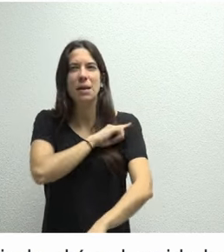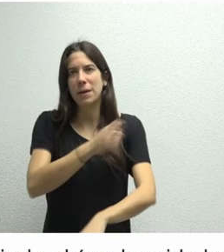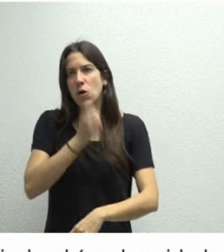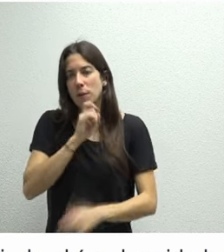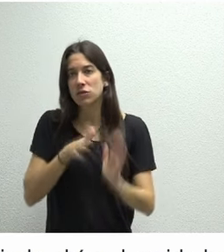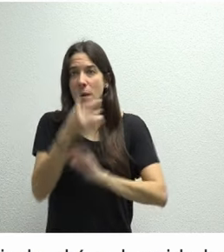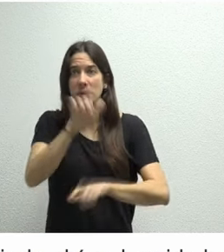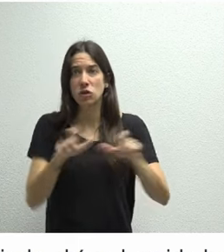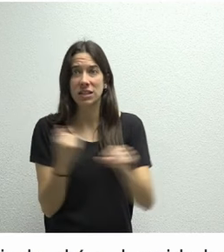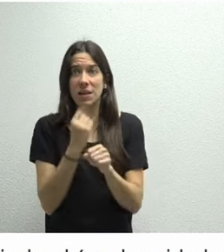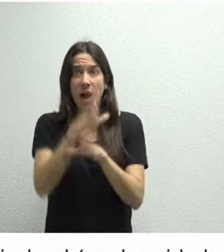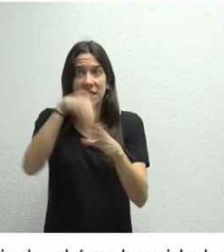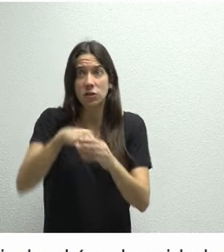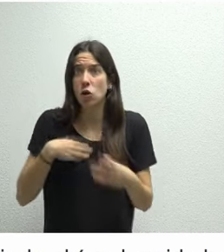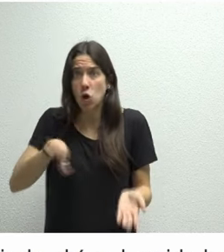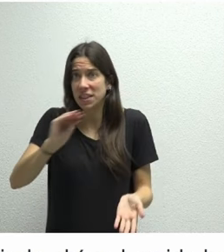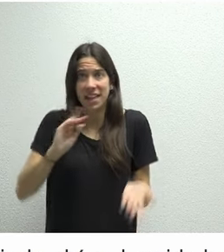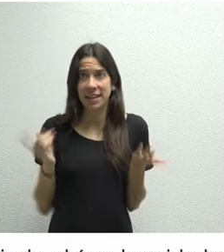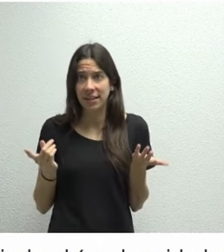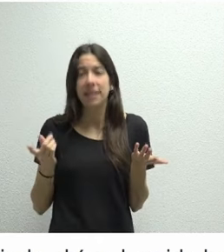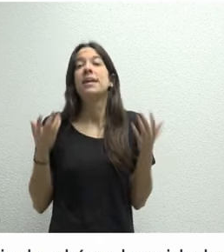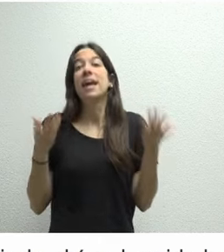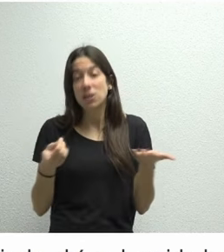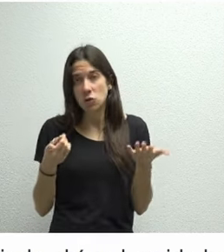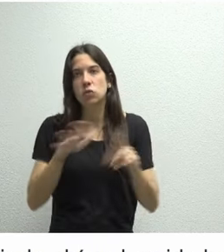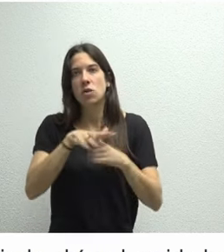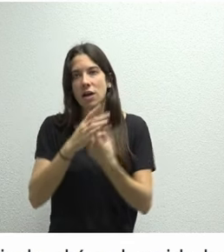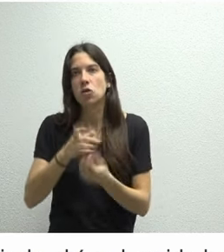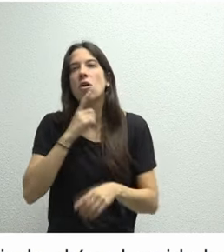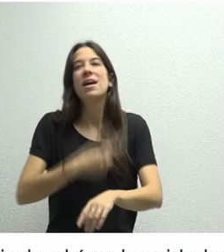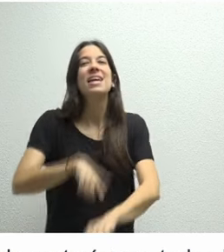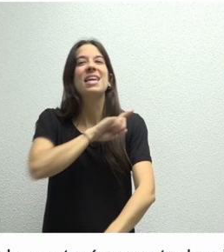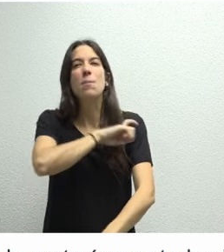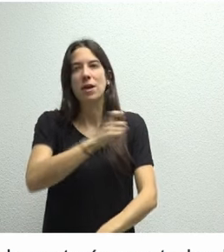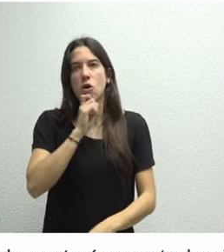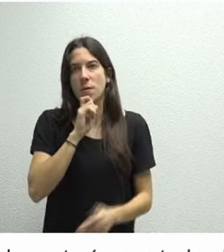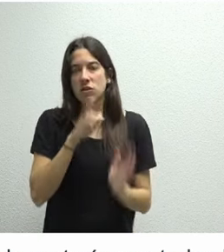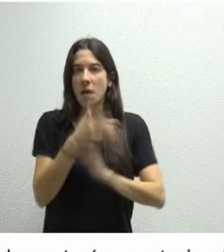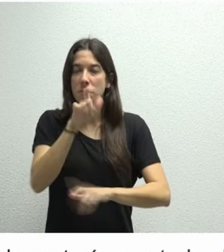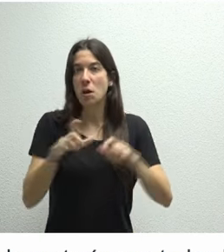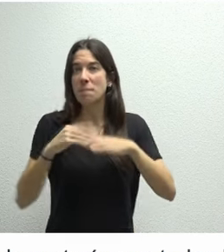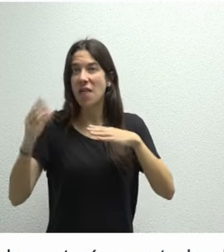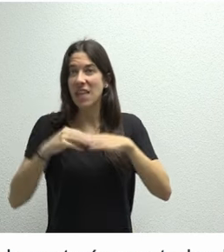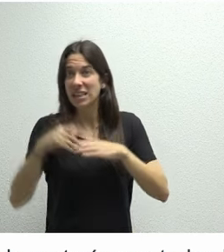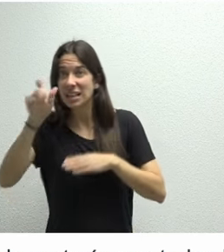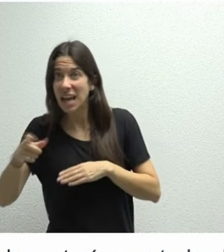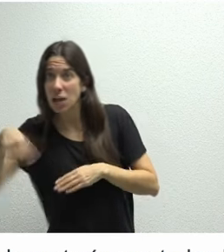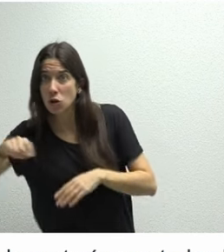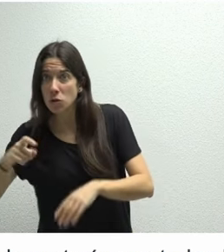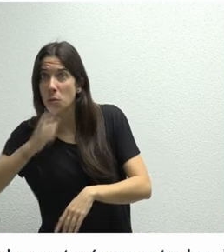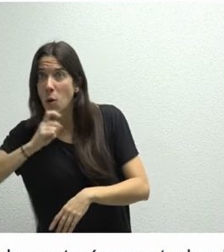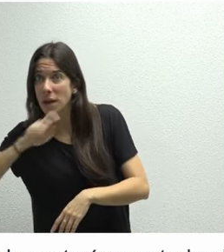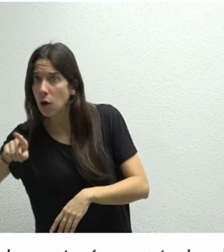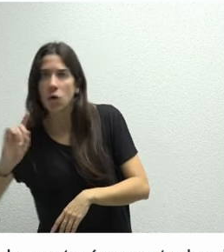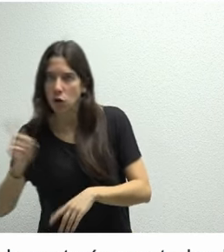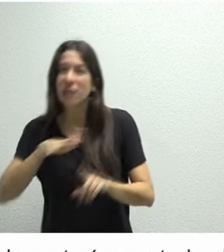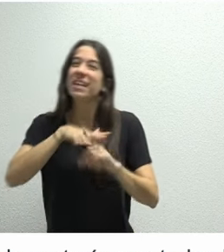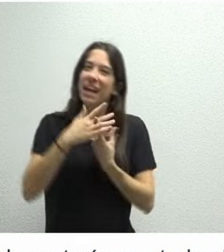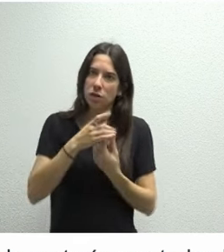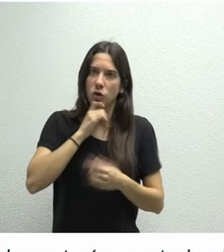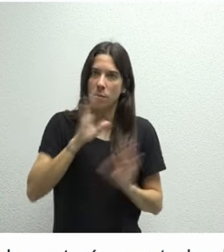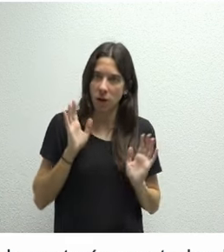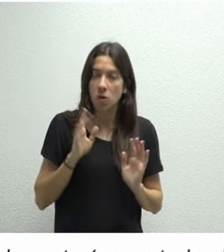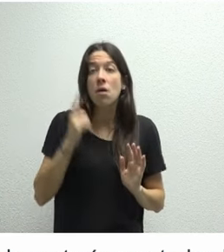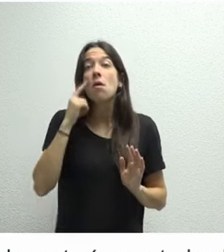en él no se entiende Entonces eso es un caso hipercom los pacientes las personas no son hipercom Jos parece que